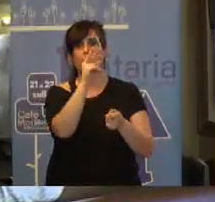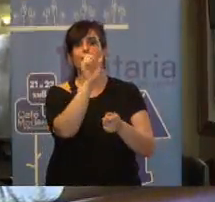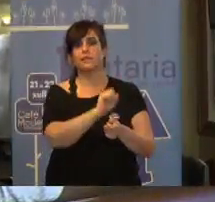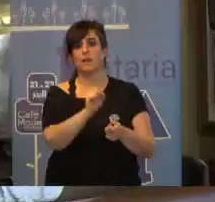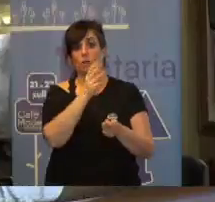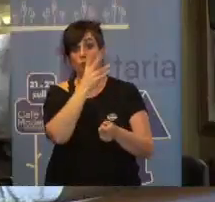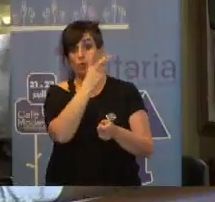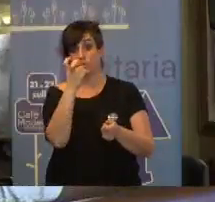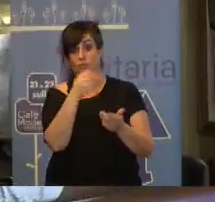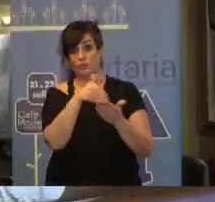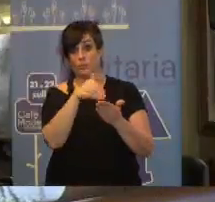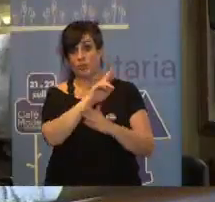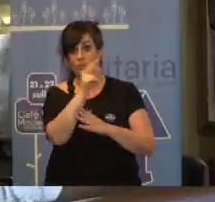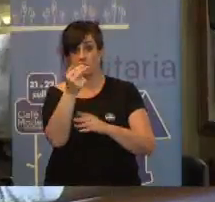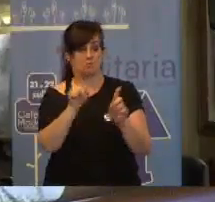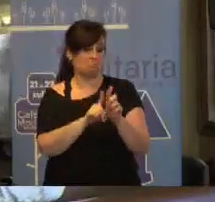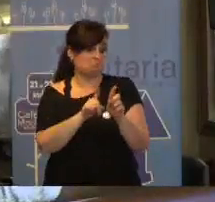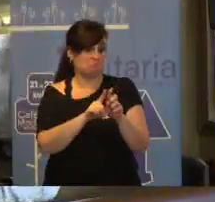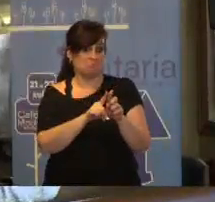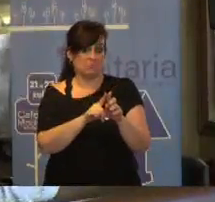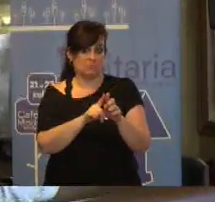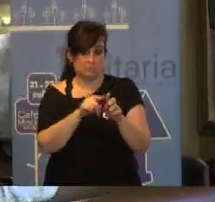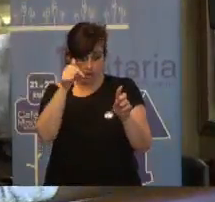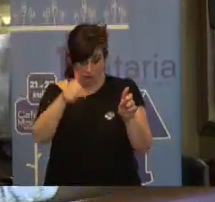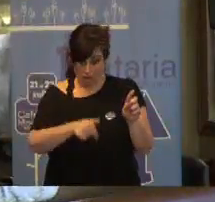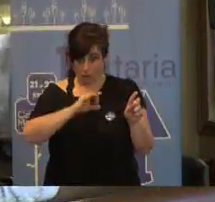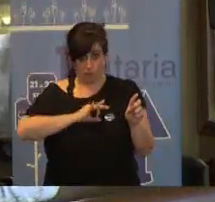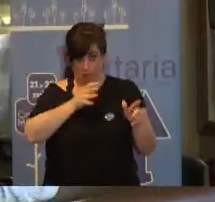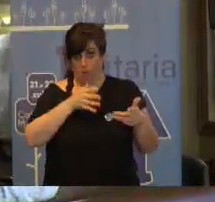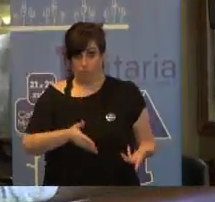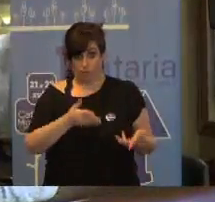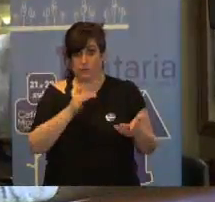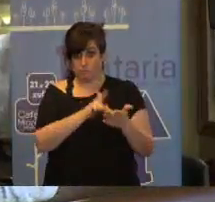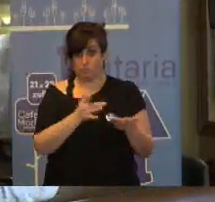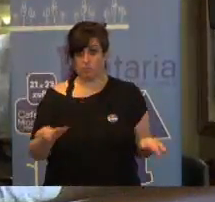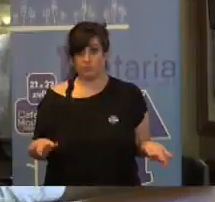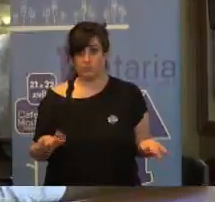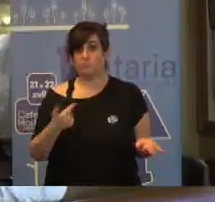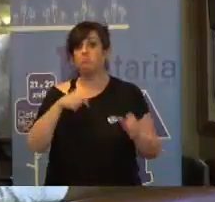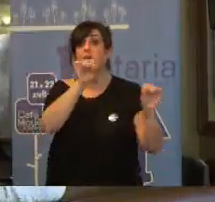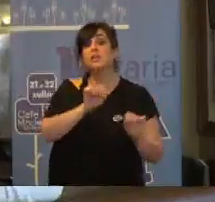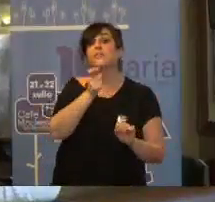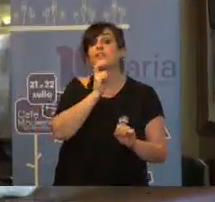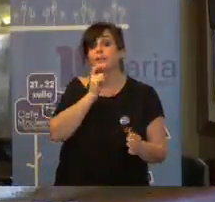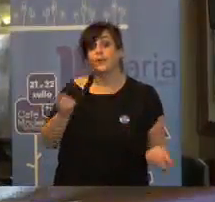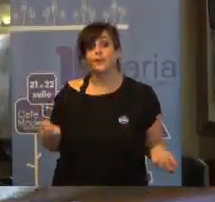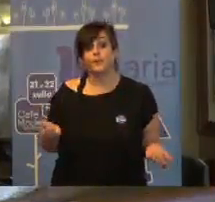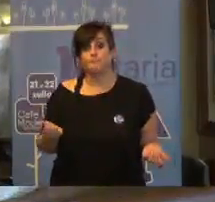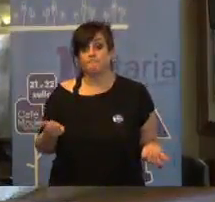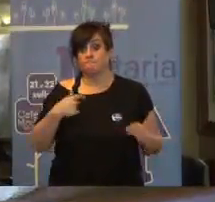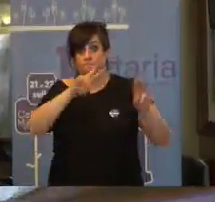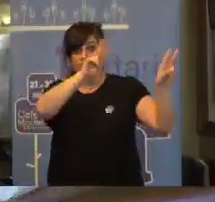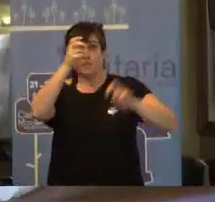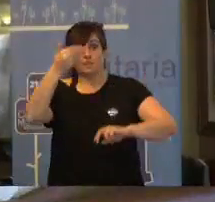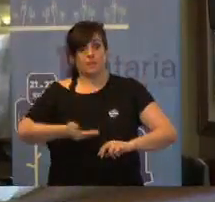millóns de euros, como se está facendo en Pontevedra nestes momentos. Non sei quen o pode defender. Eu creo que nos temas esenciais